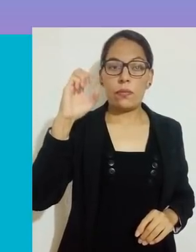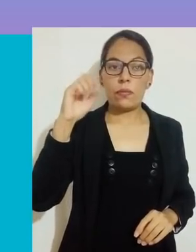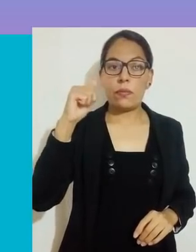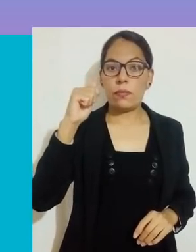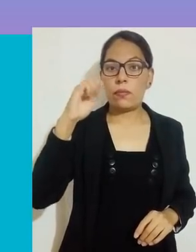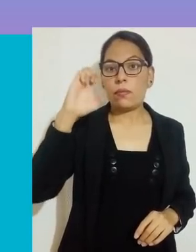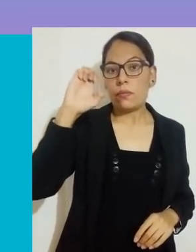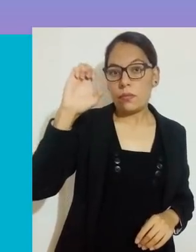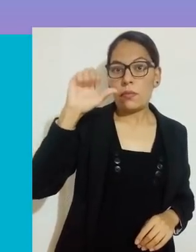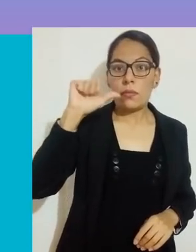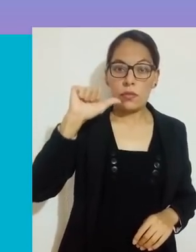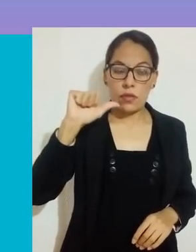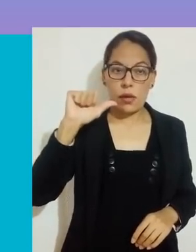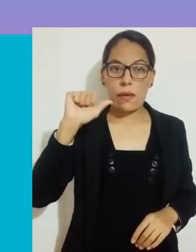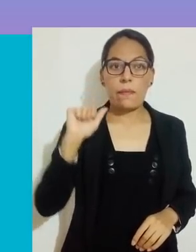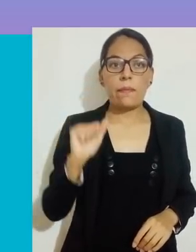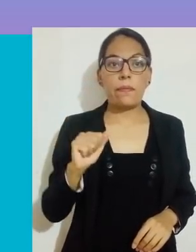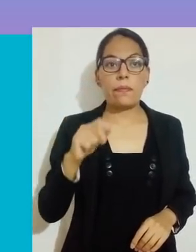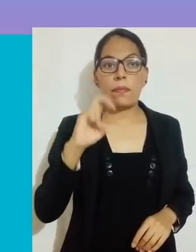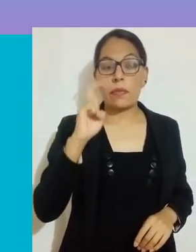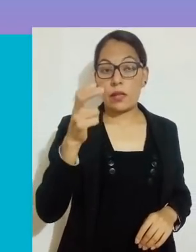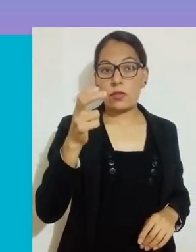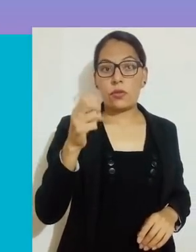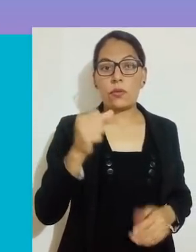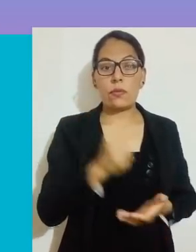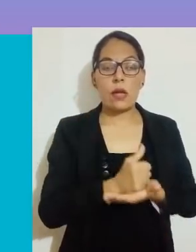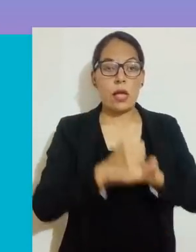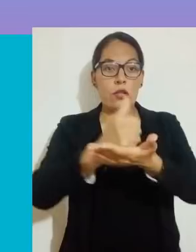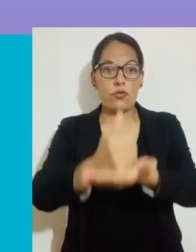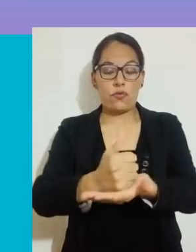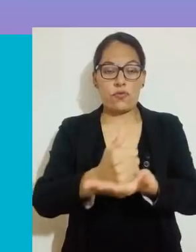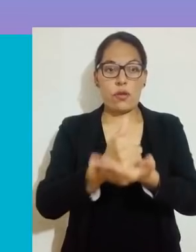Para generar habilidades socioadaptativas,